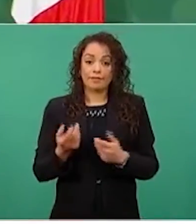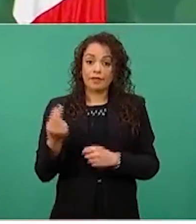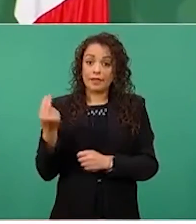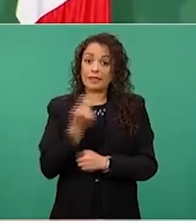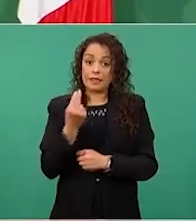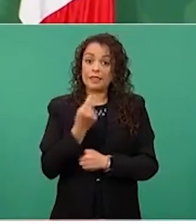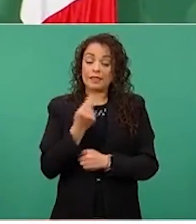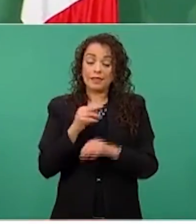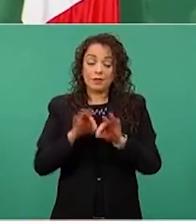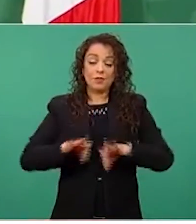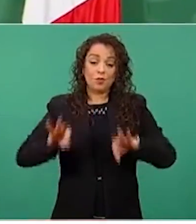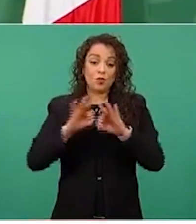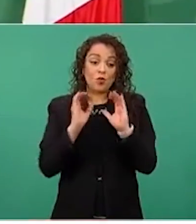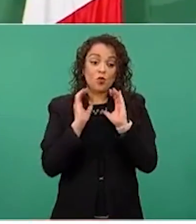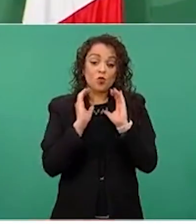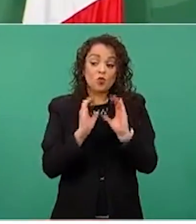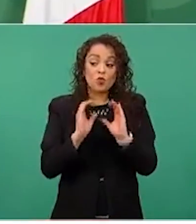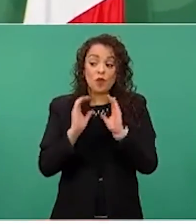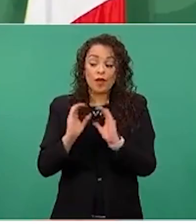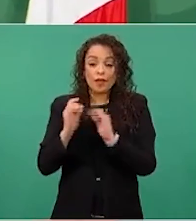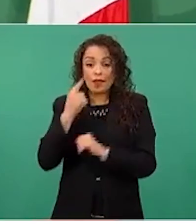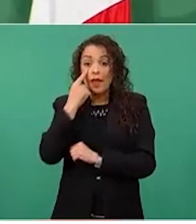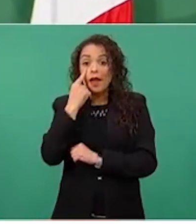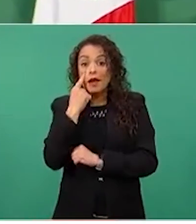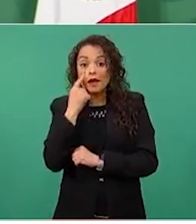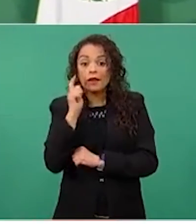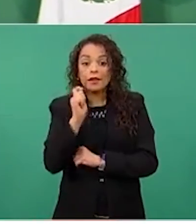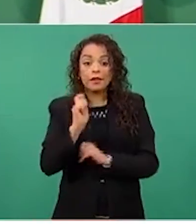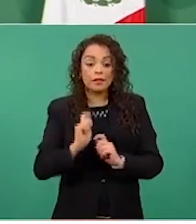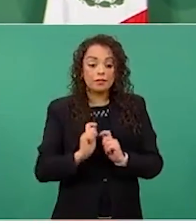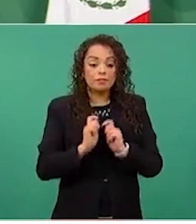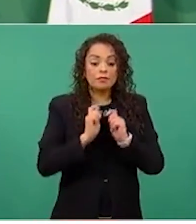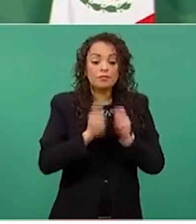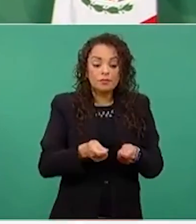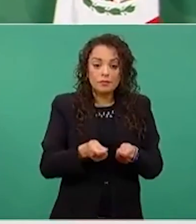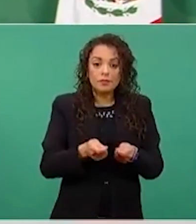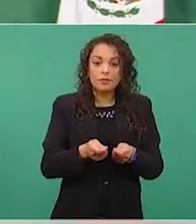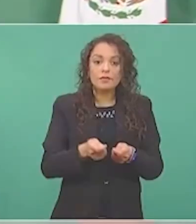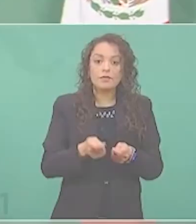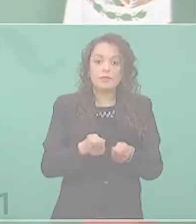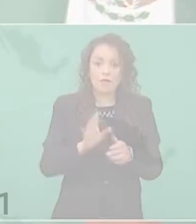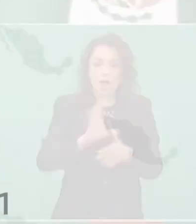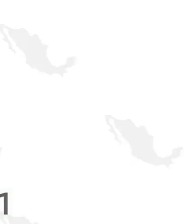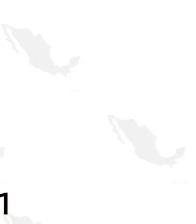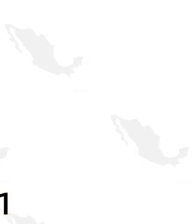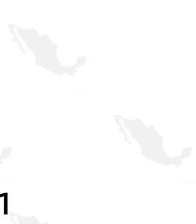plazas se entreguen a transitorios de mayor antigüedad